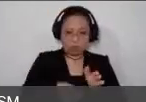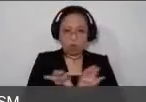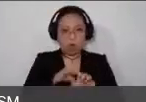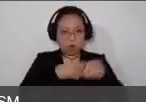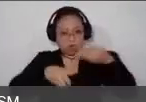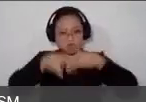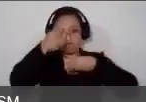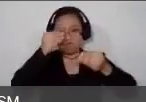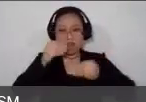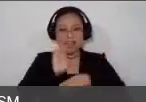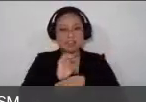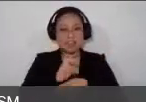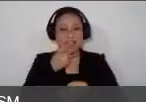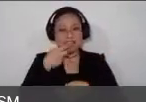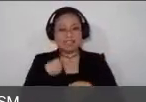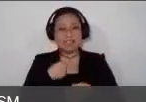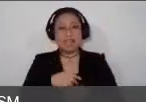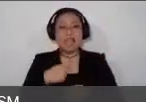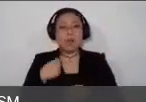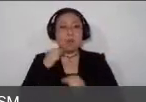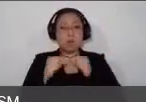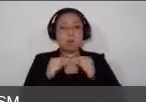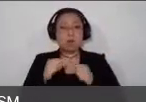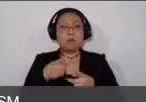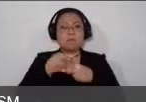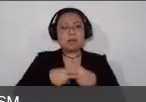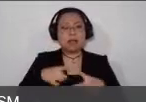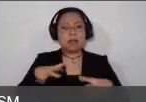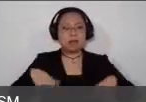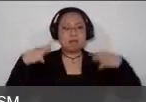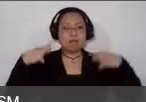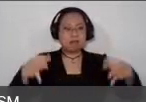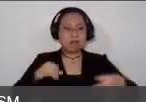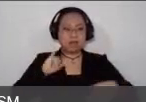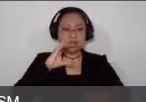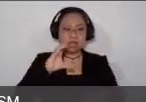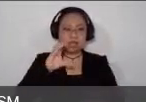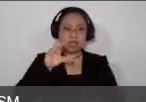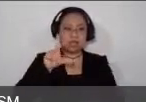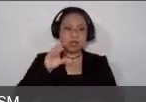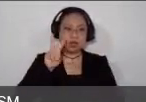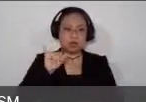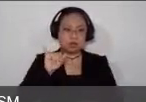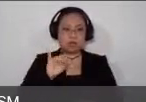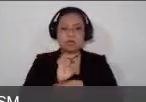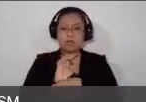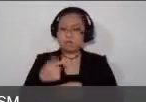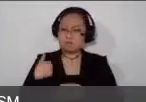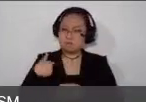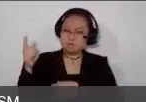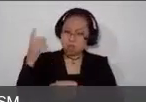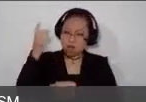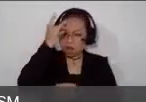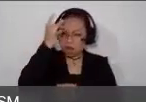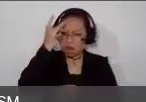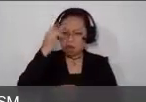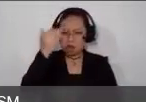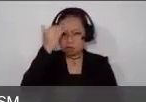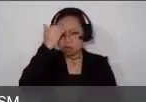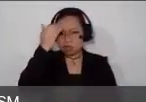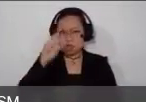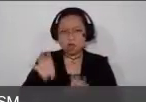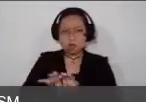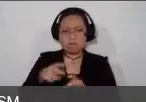conferencias etcétera la fundación y clovis a través de su presidente me conoció y empezamos